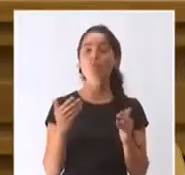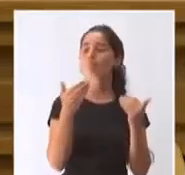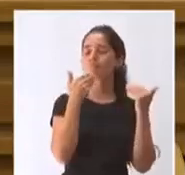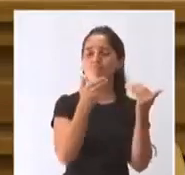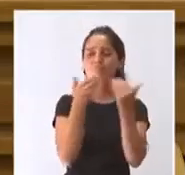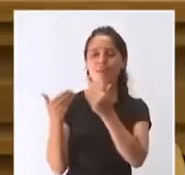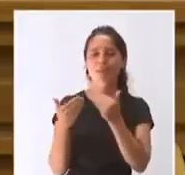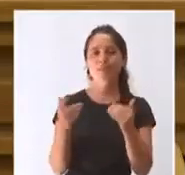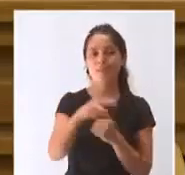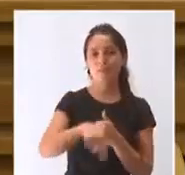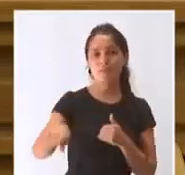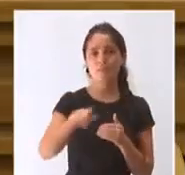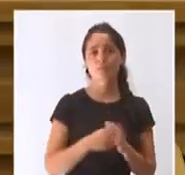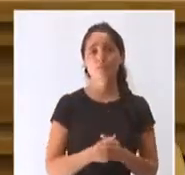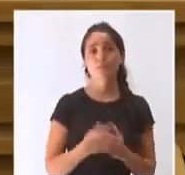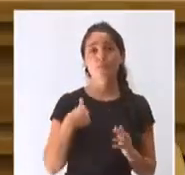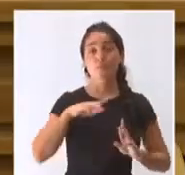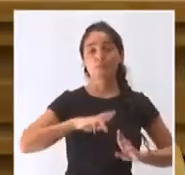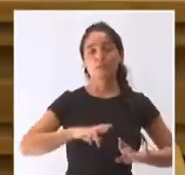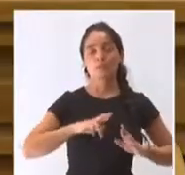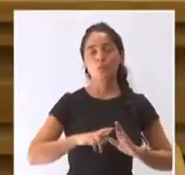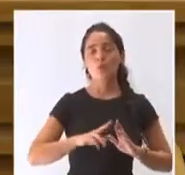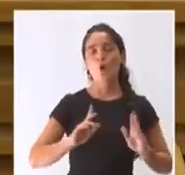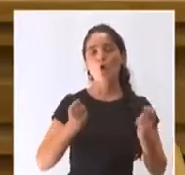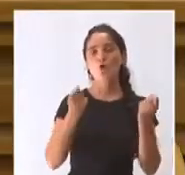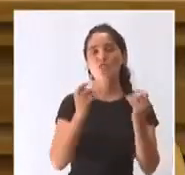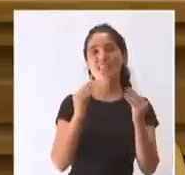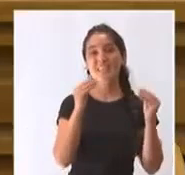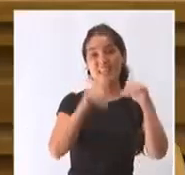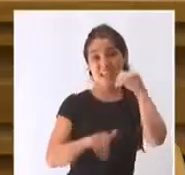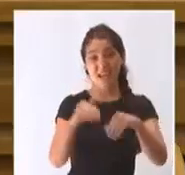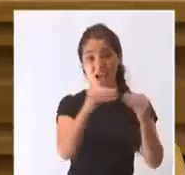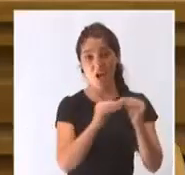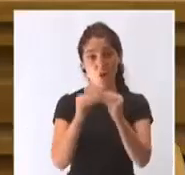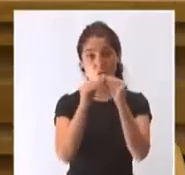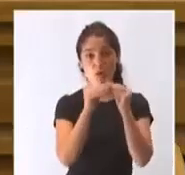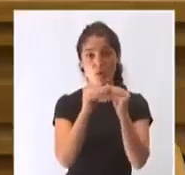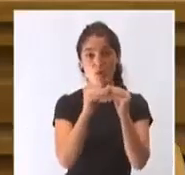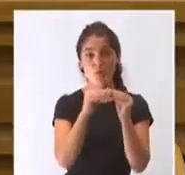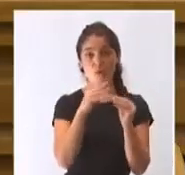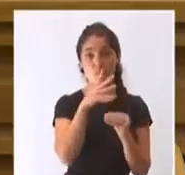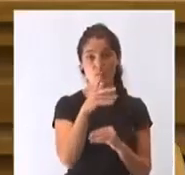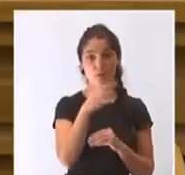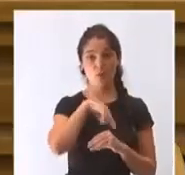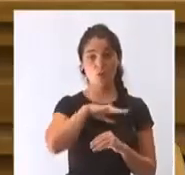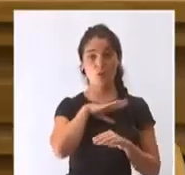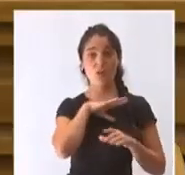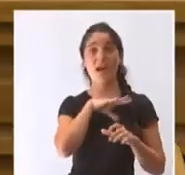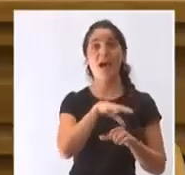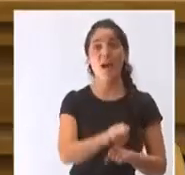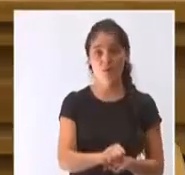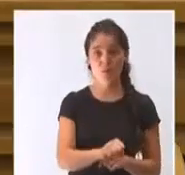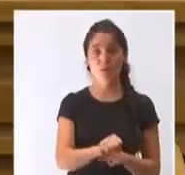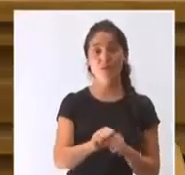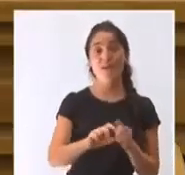vamos a tener y espero conseguir consensos también porque el consejero porque vamos a abordar la modificación del reglamento de